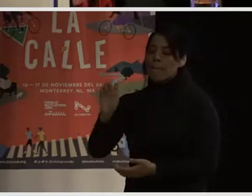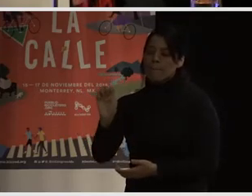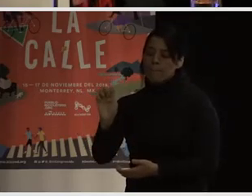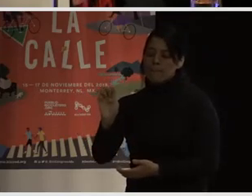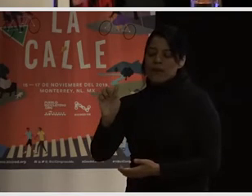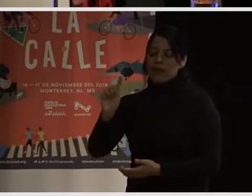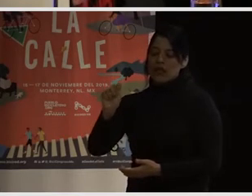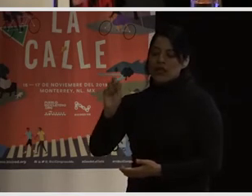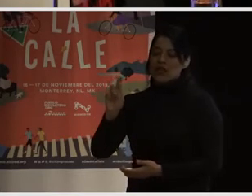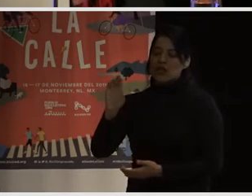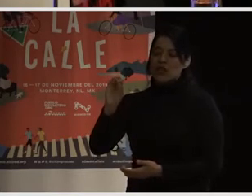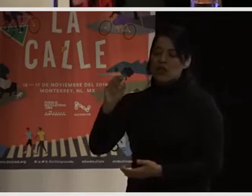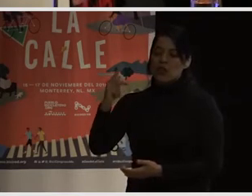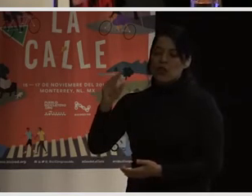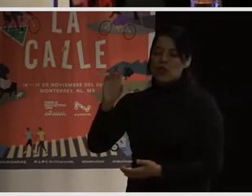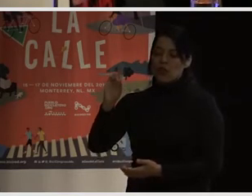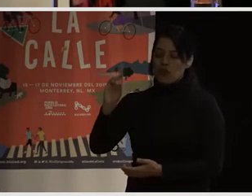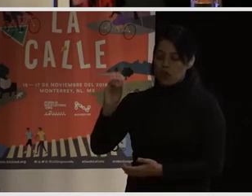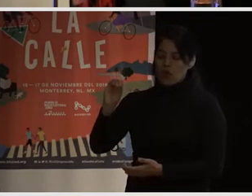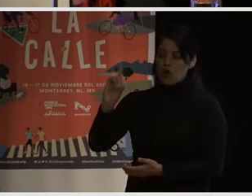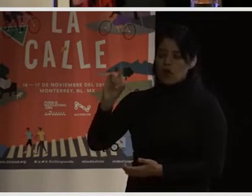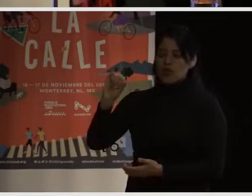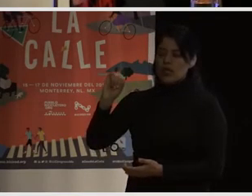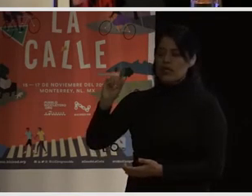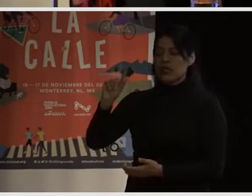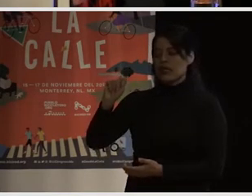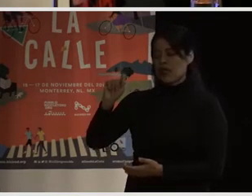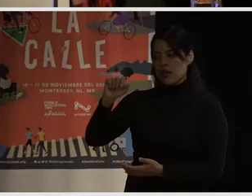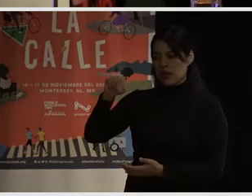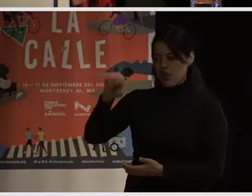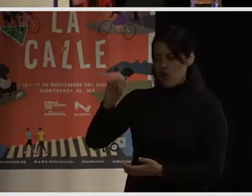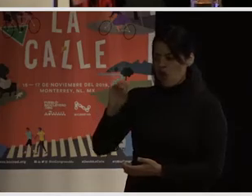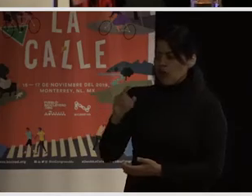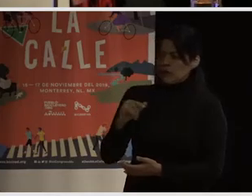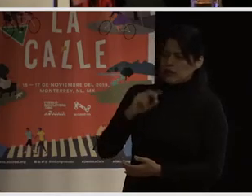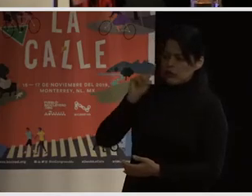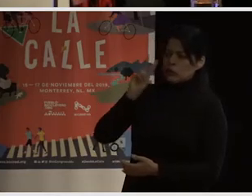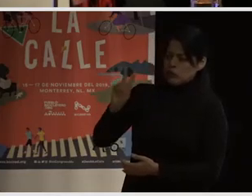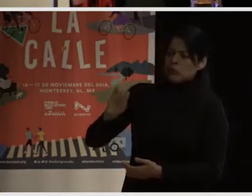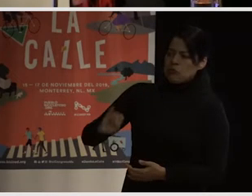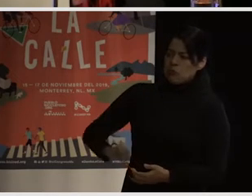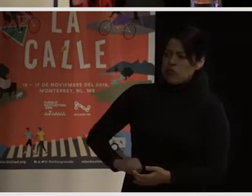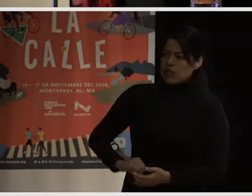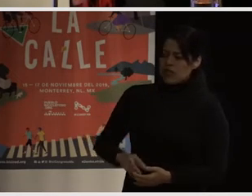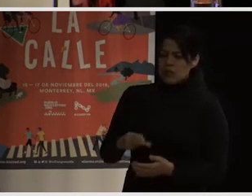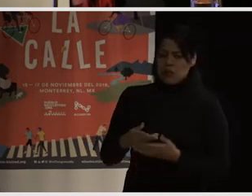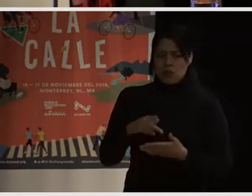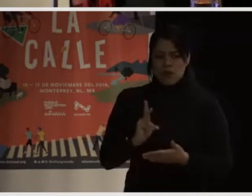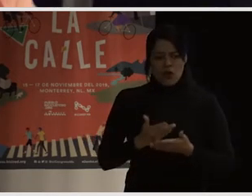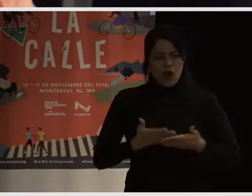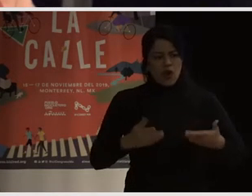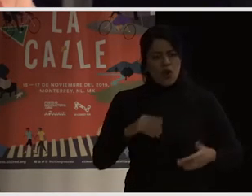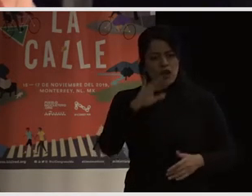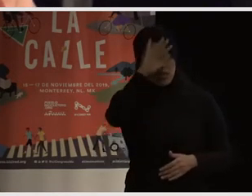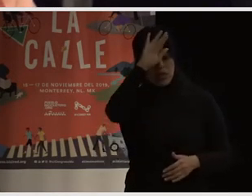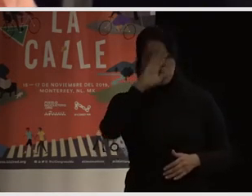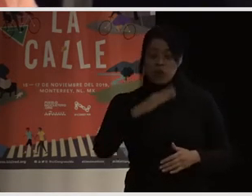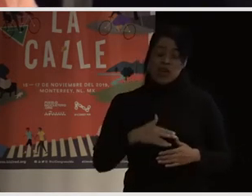interesantes que nosotros desgraciadamente estamos a años de lograr algo como lo que están haciendo ellos ya vamos muy tarde